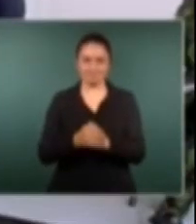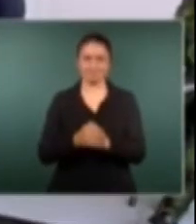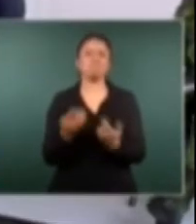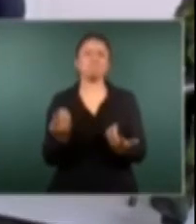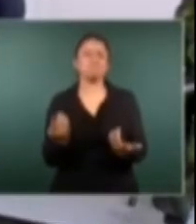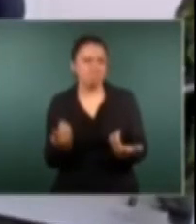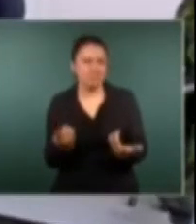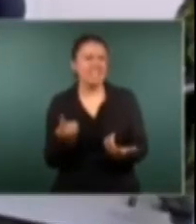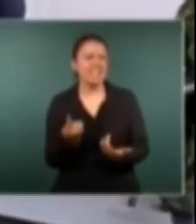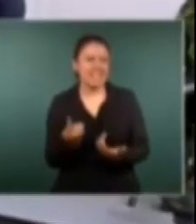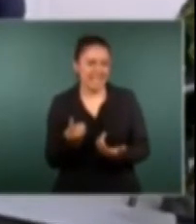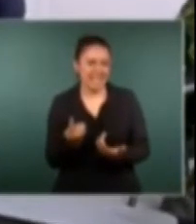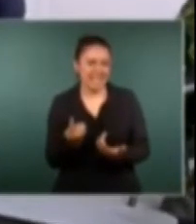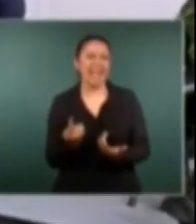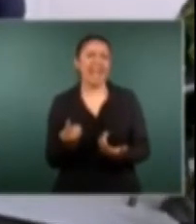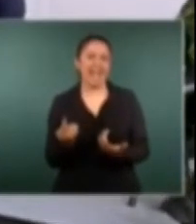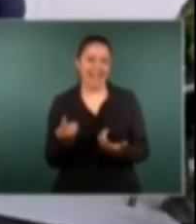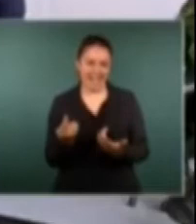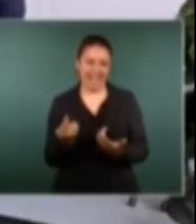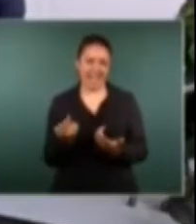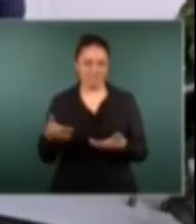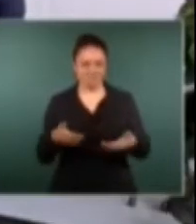la autopista,